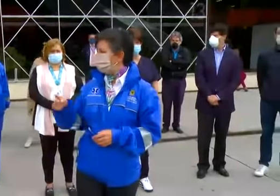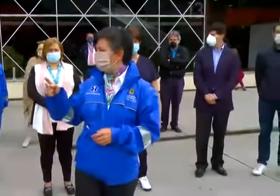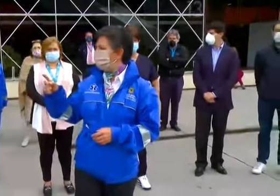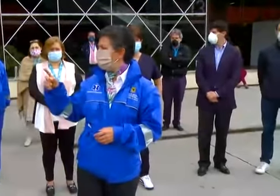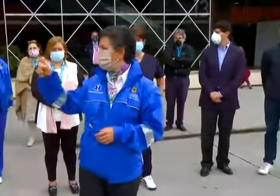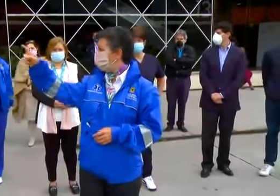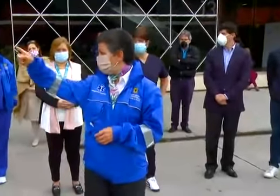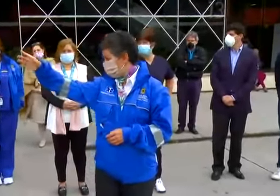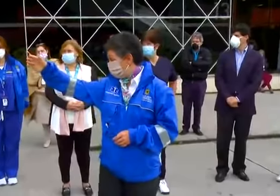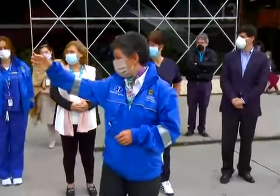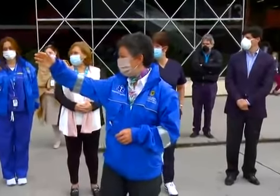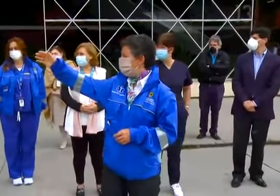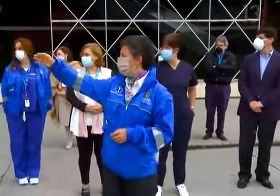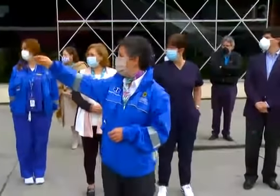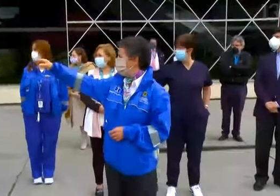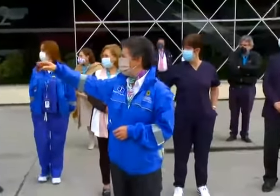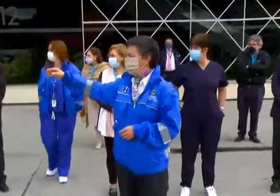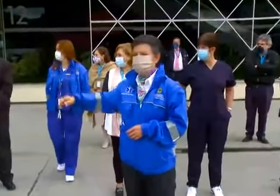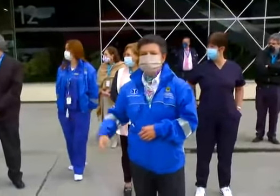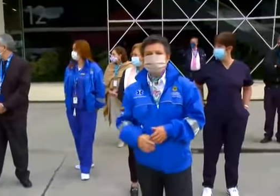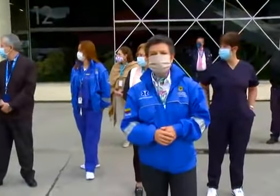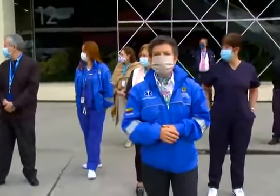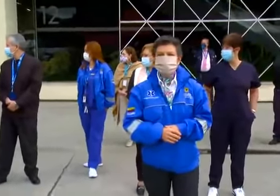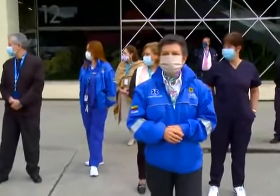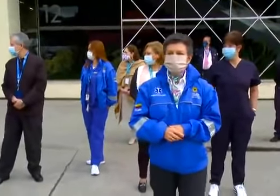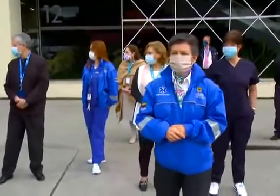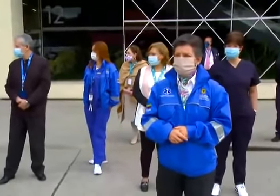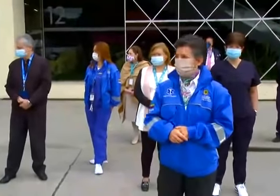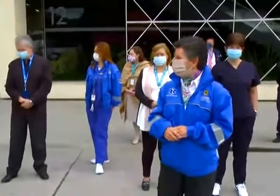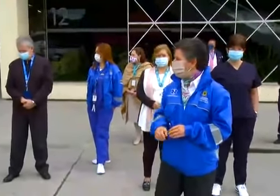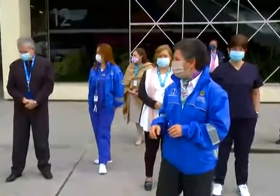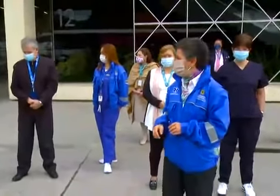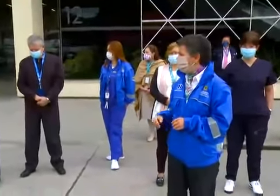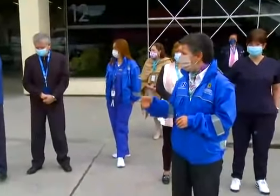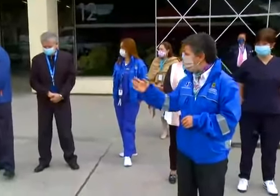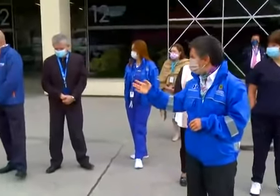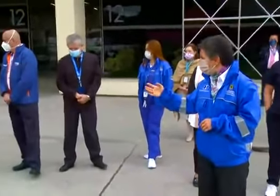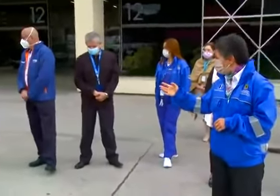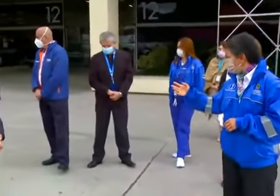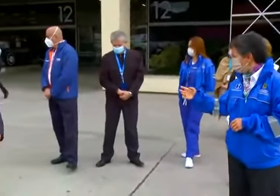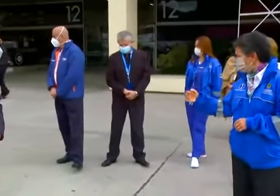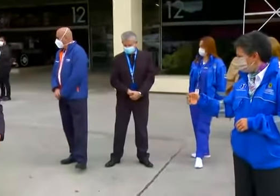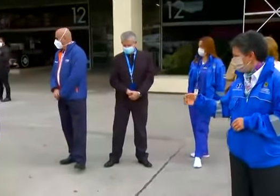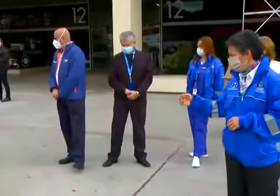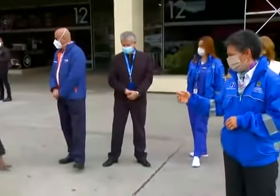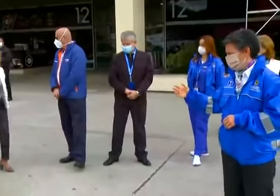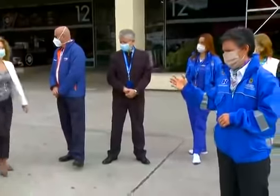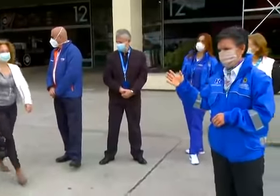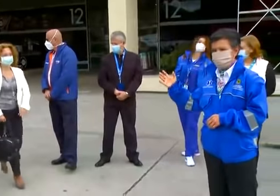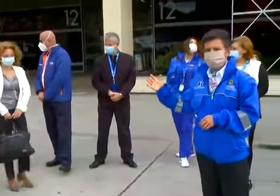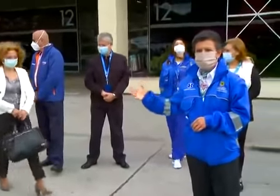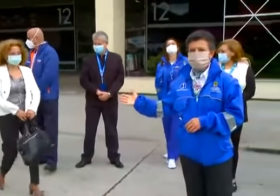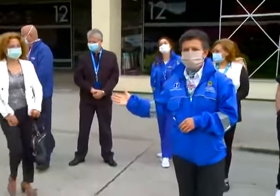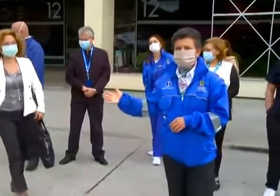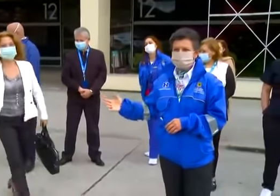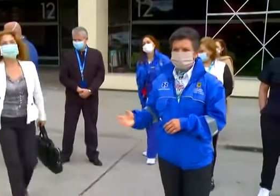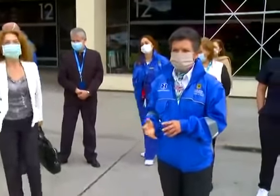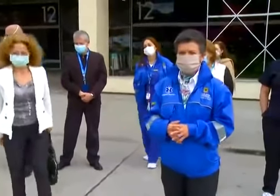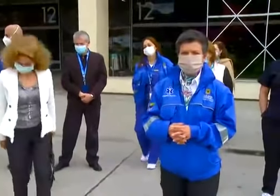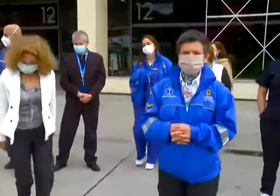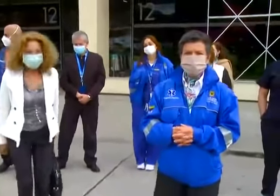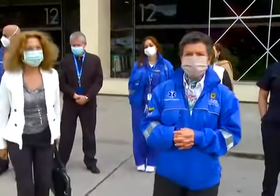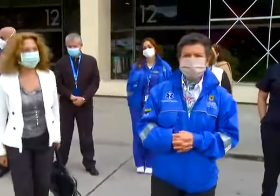y muy importante, señora embajadora, de la Embajada de Turquía. La Embajada de